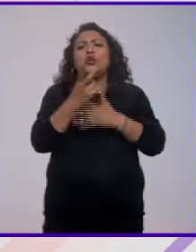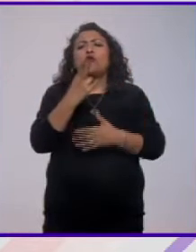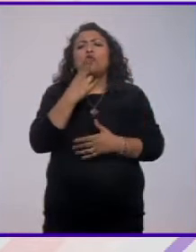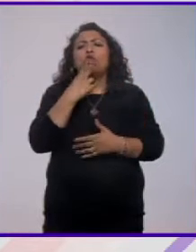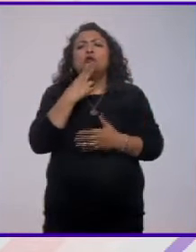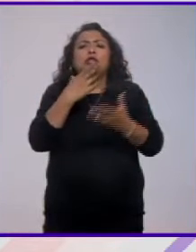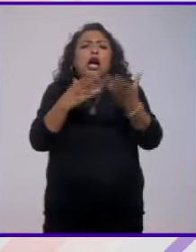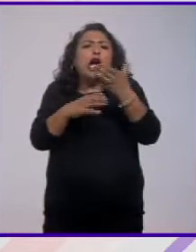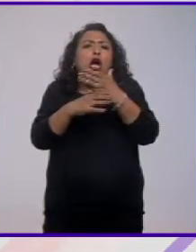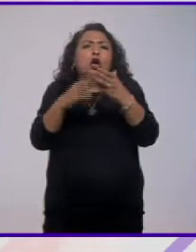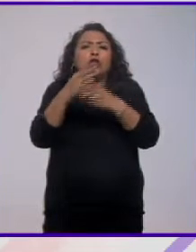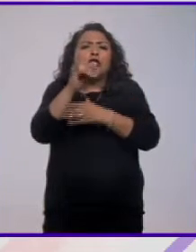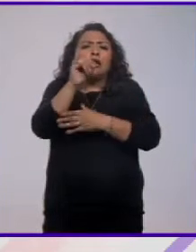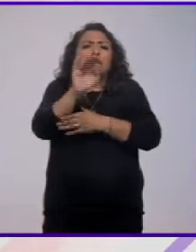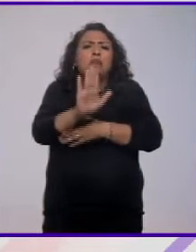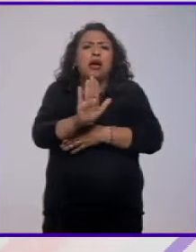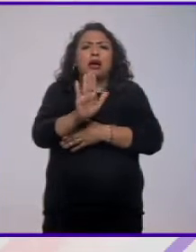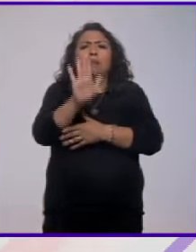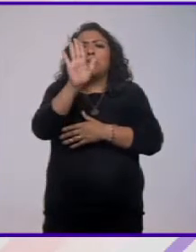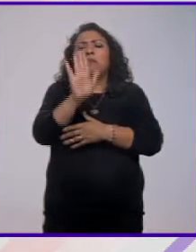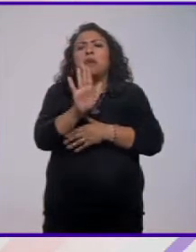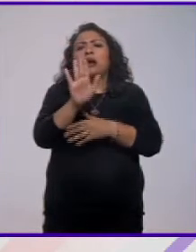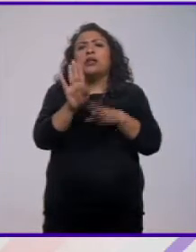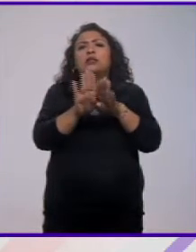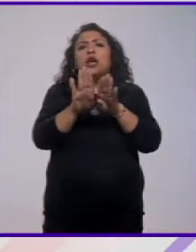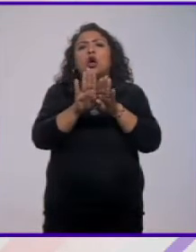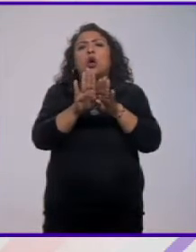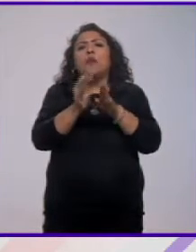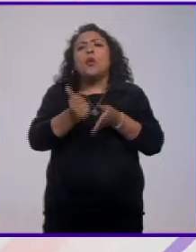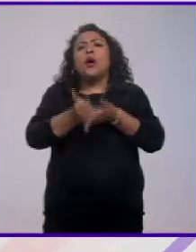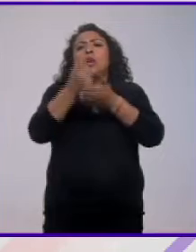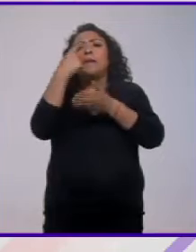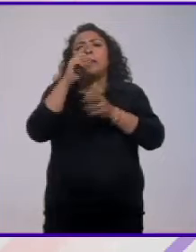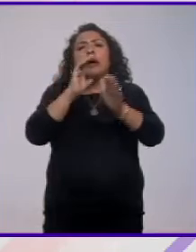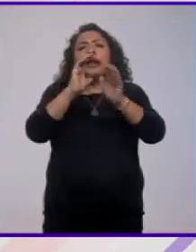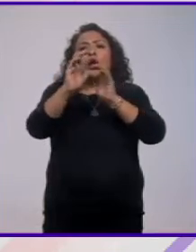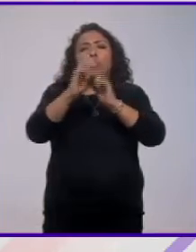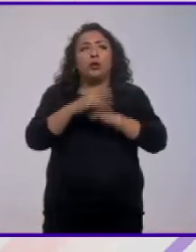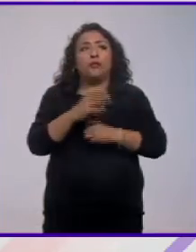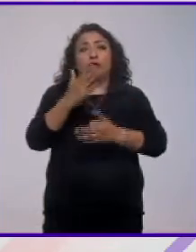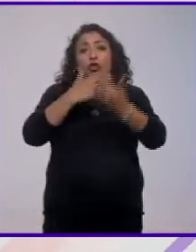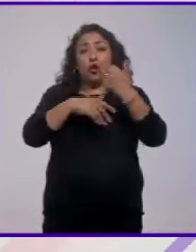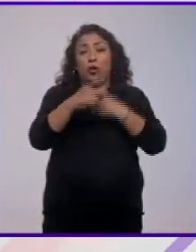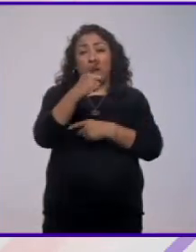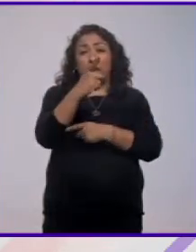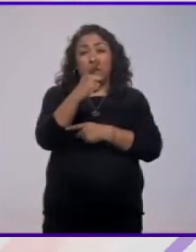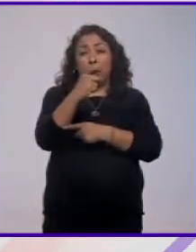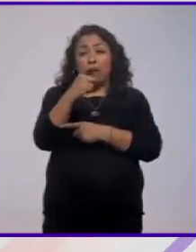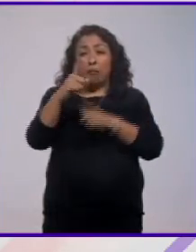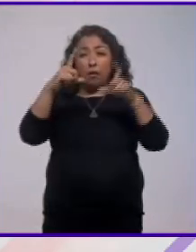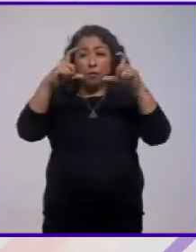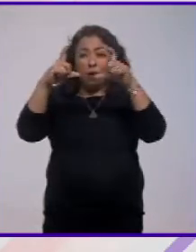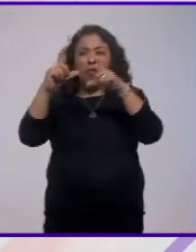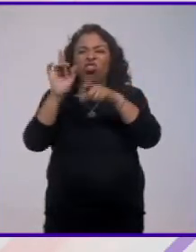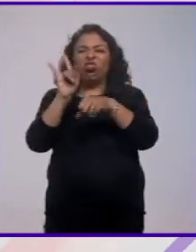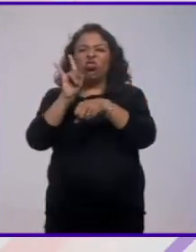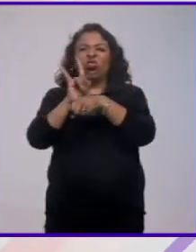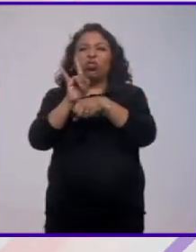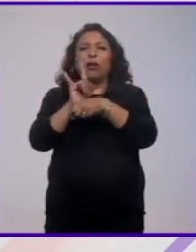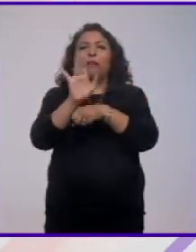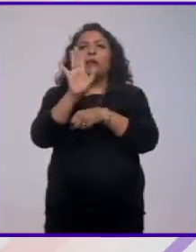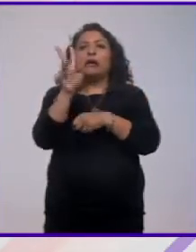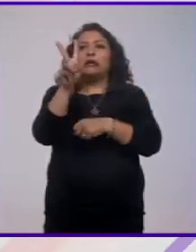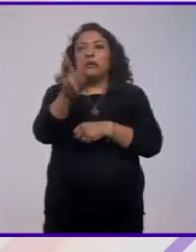instrumentalización de la imagen como sistema de comunicación, ¿no? Toda fotografía es una ficción que se presenta como